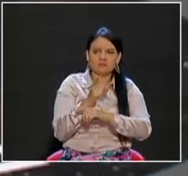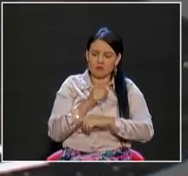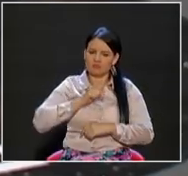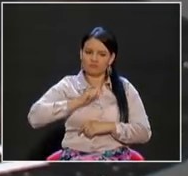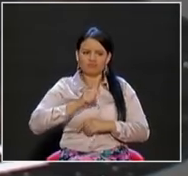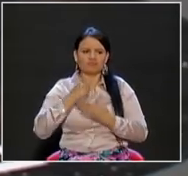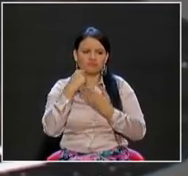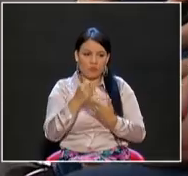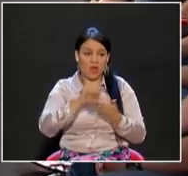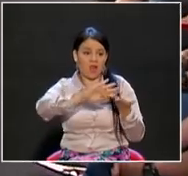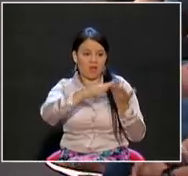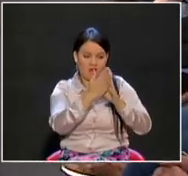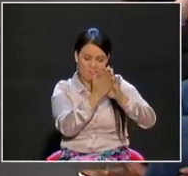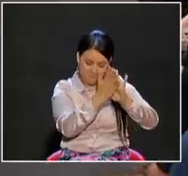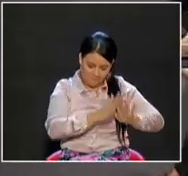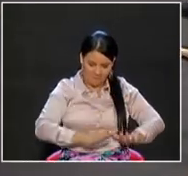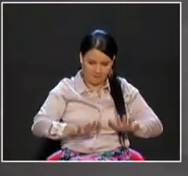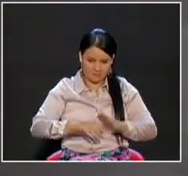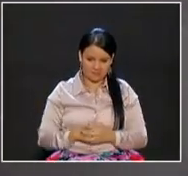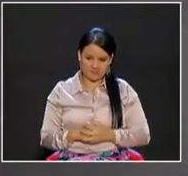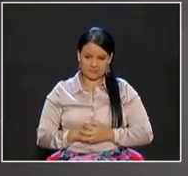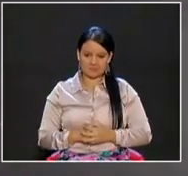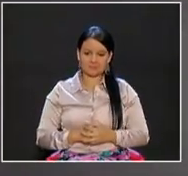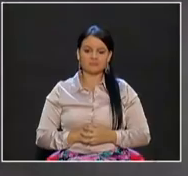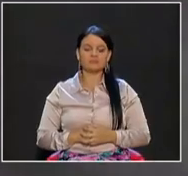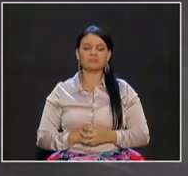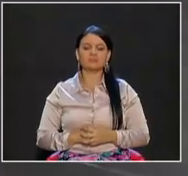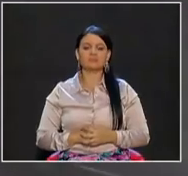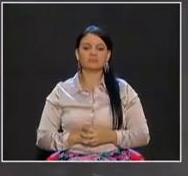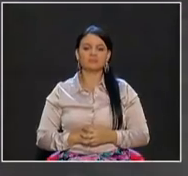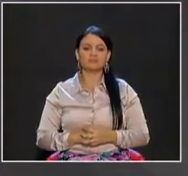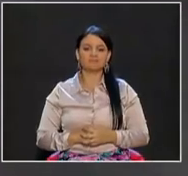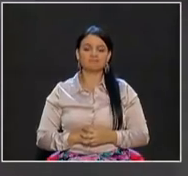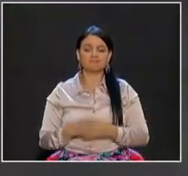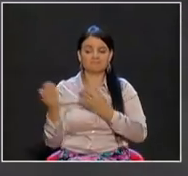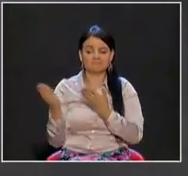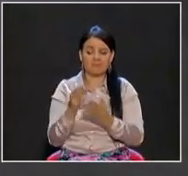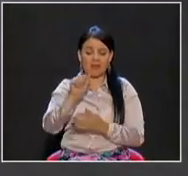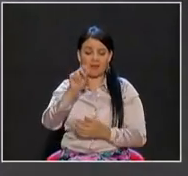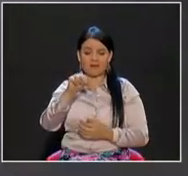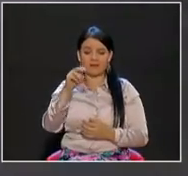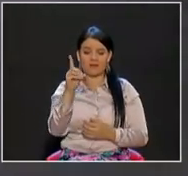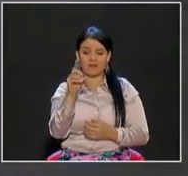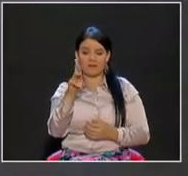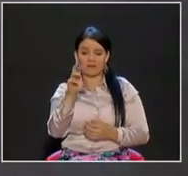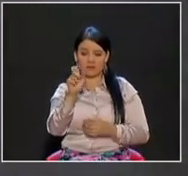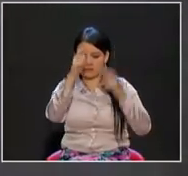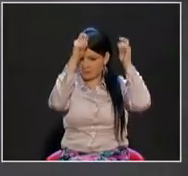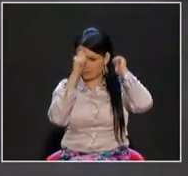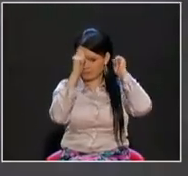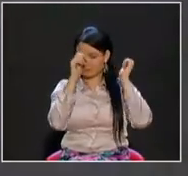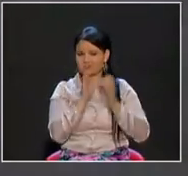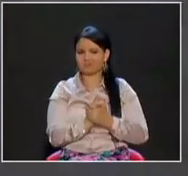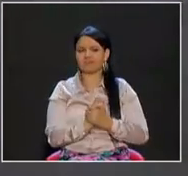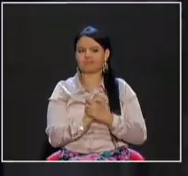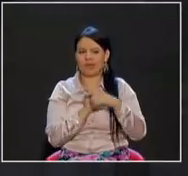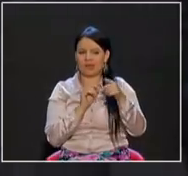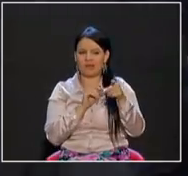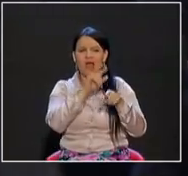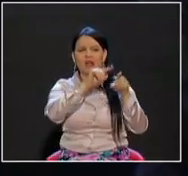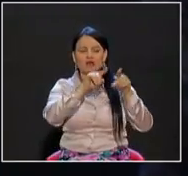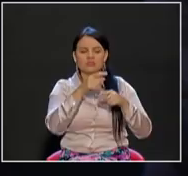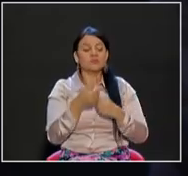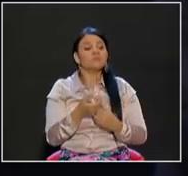en lugar del crimen y atacar de manera frontal la extorsión donde hay extorsión